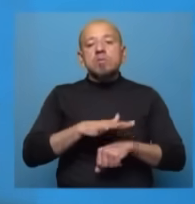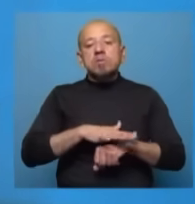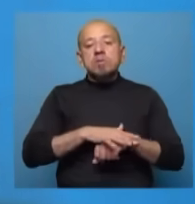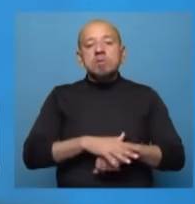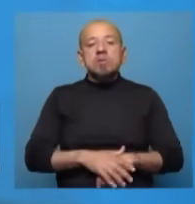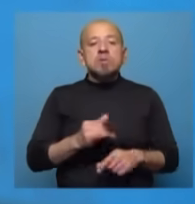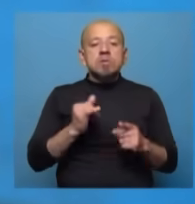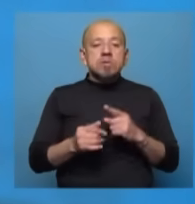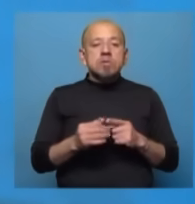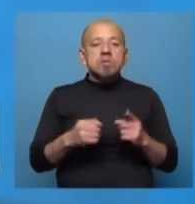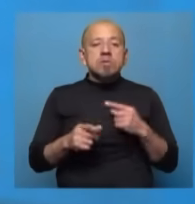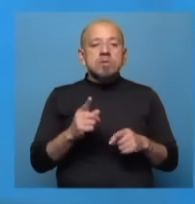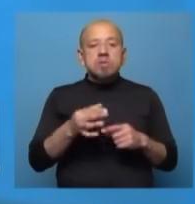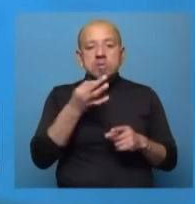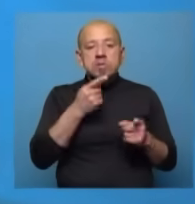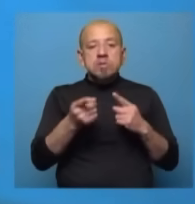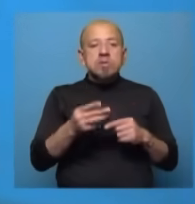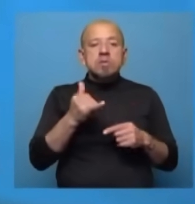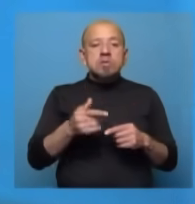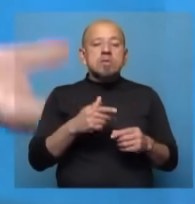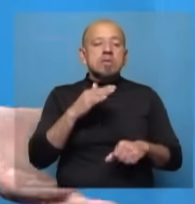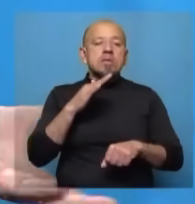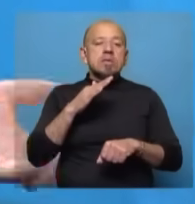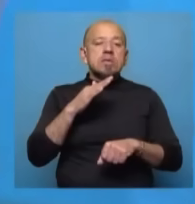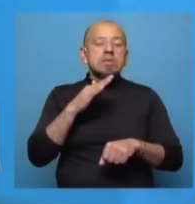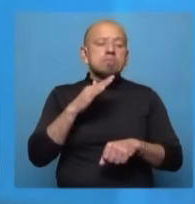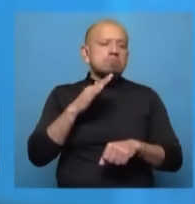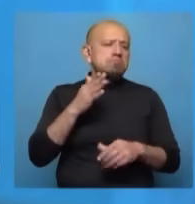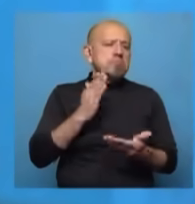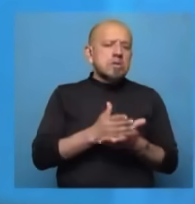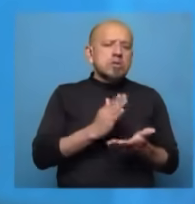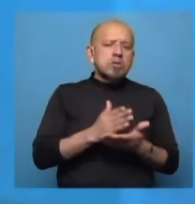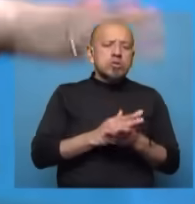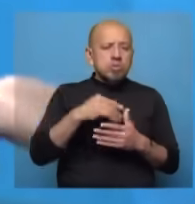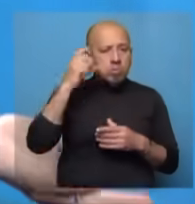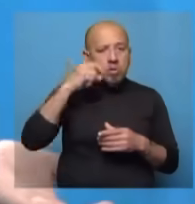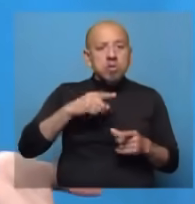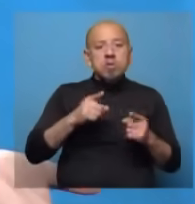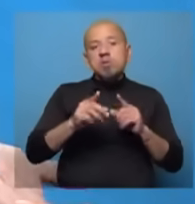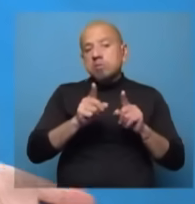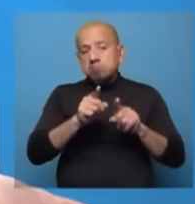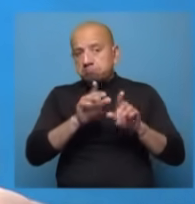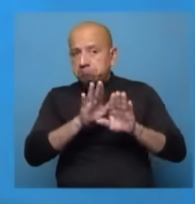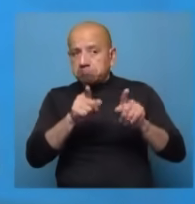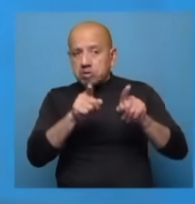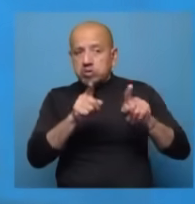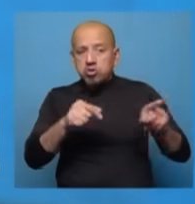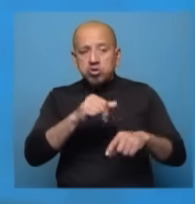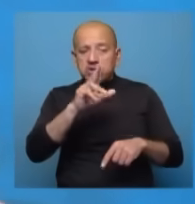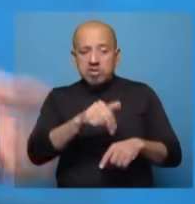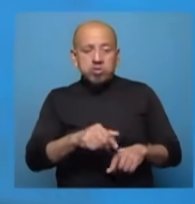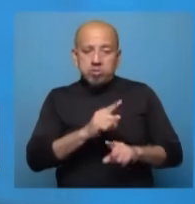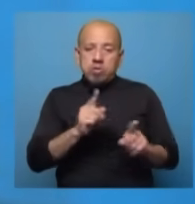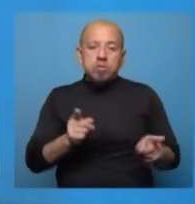me afectó más eso que los dichos de quien tiene derecho a opinar de mí lo que quiera luego yo tengo derecho a decir que no tenían razón y que quedó demostrad